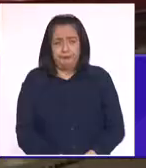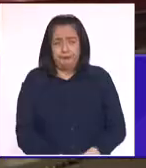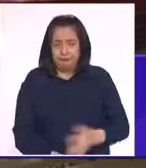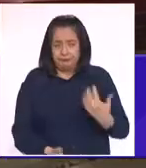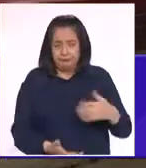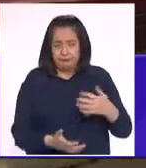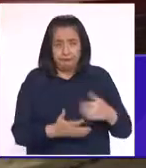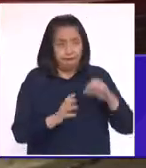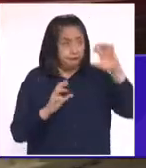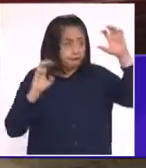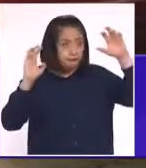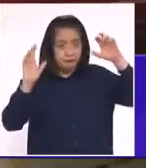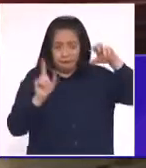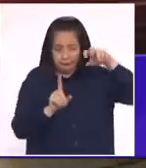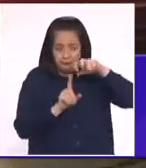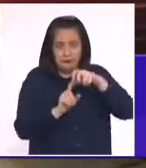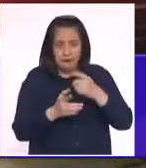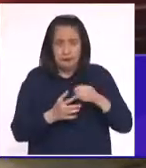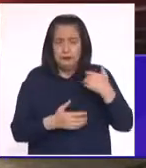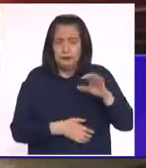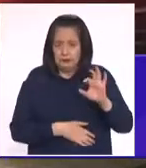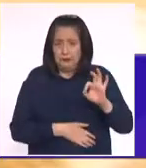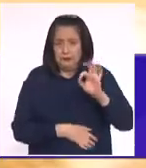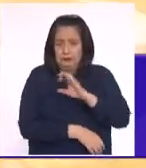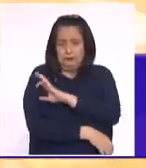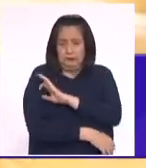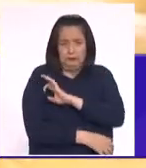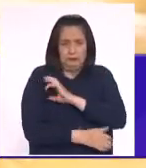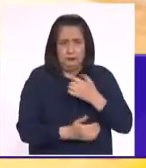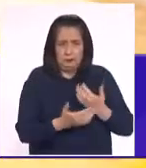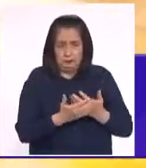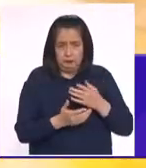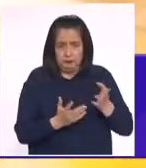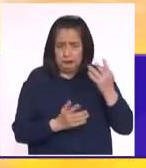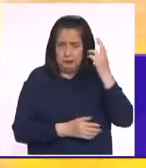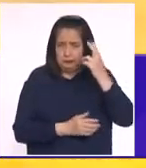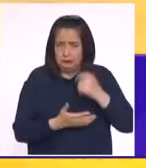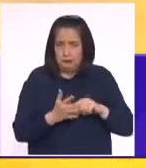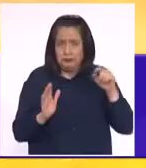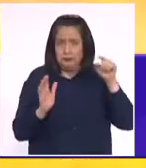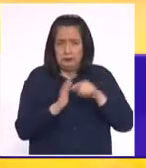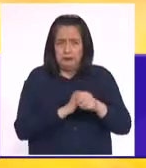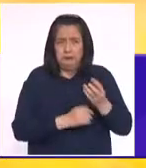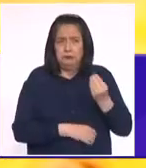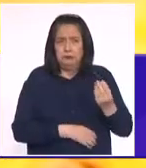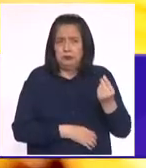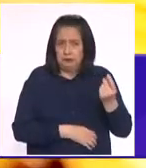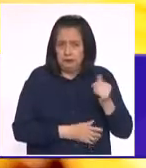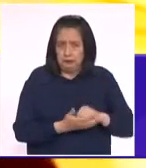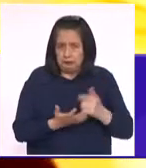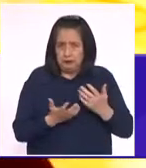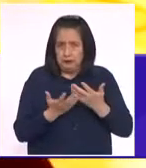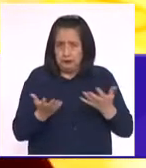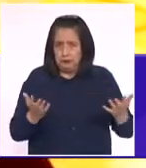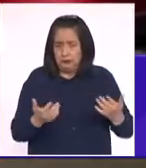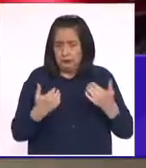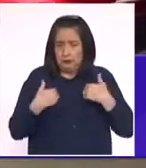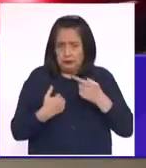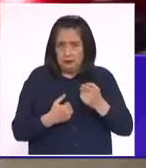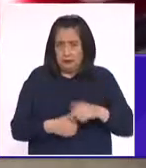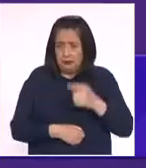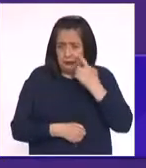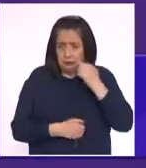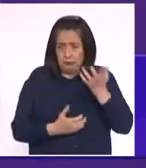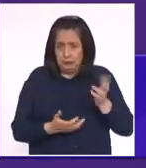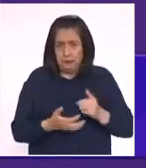Imágenes de cámaras de seguridad están en manos de la fiscalía y corroborarían que el móvil del crimen habría sido el dinero y los bienes que poseía la víctima,